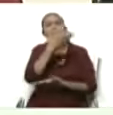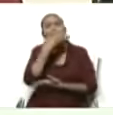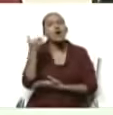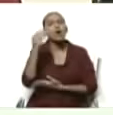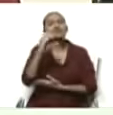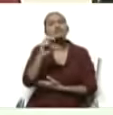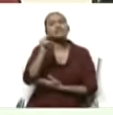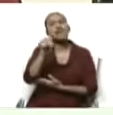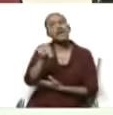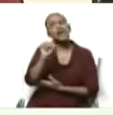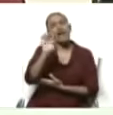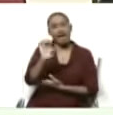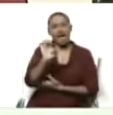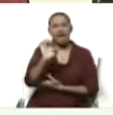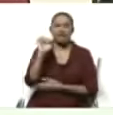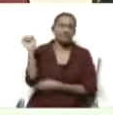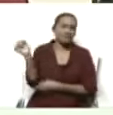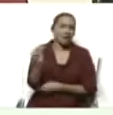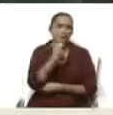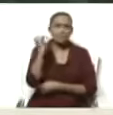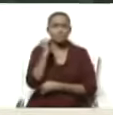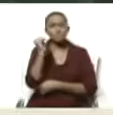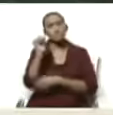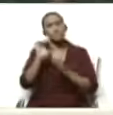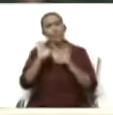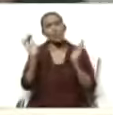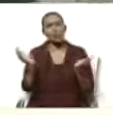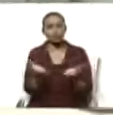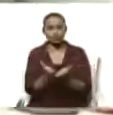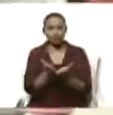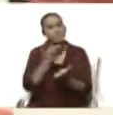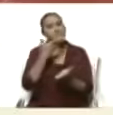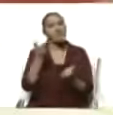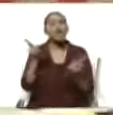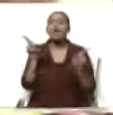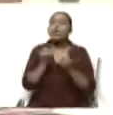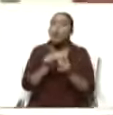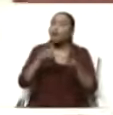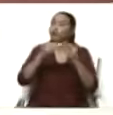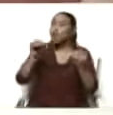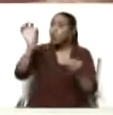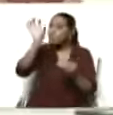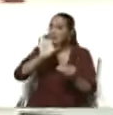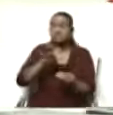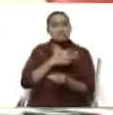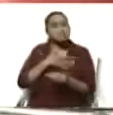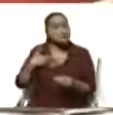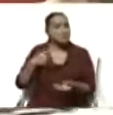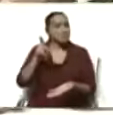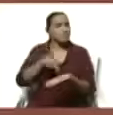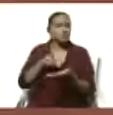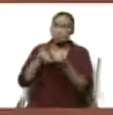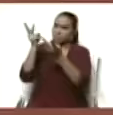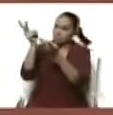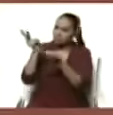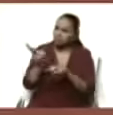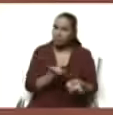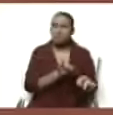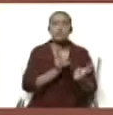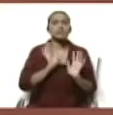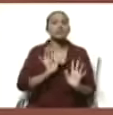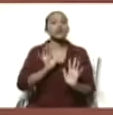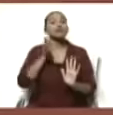mejor pueblo del mundo a hacer elección igual están invitados todos los que quieran siempre y cuando